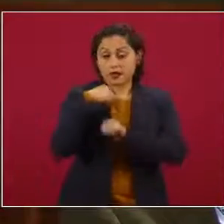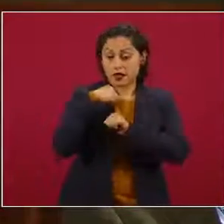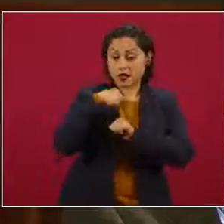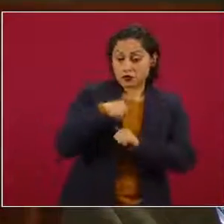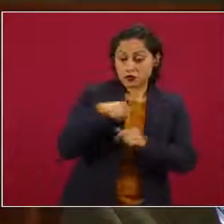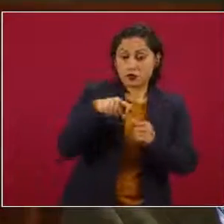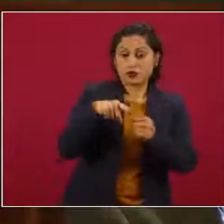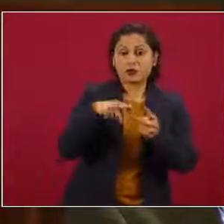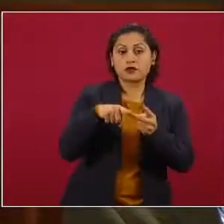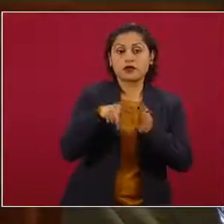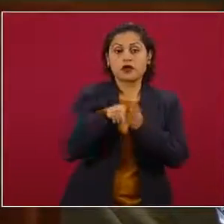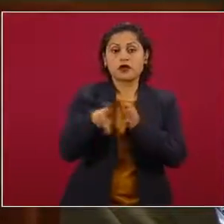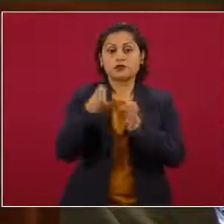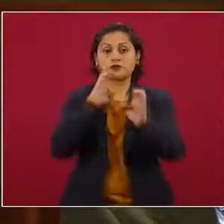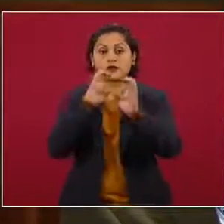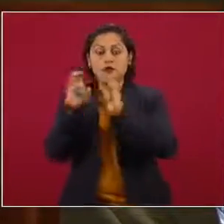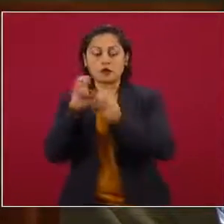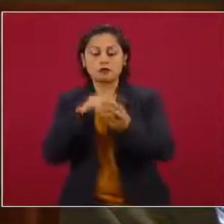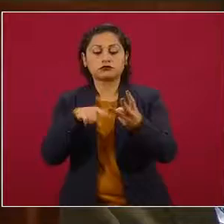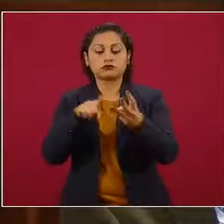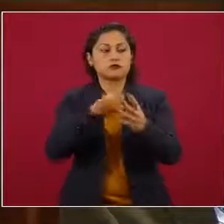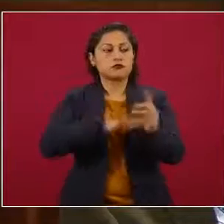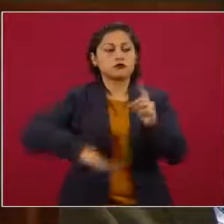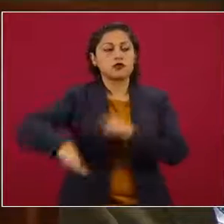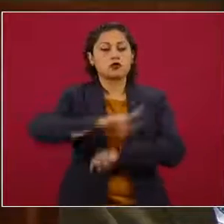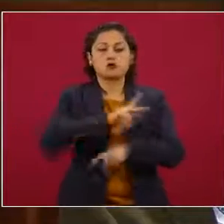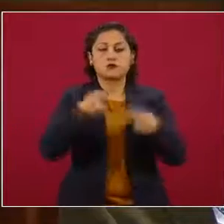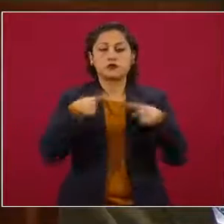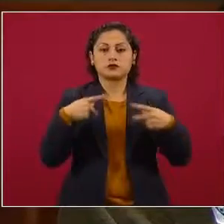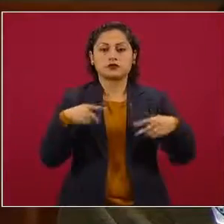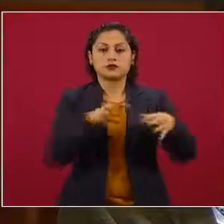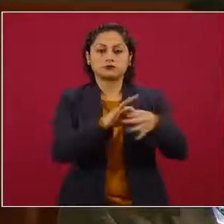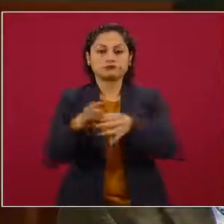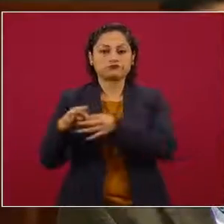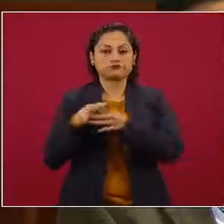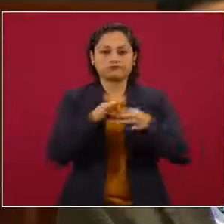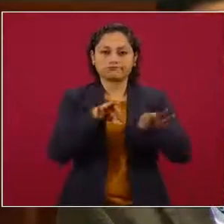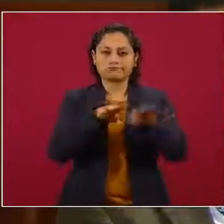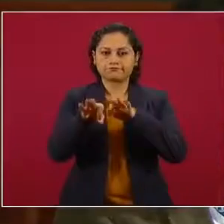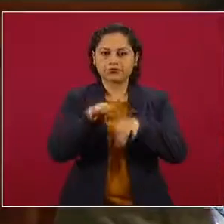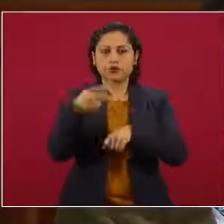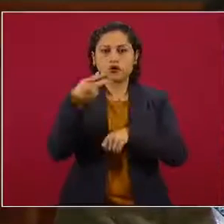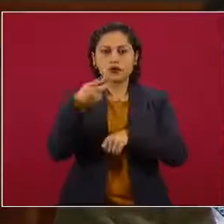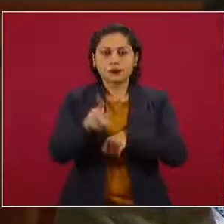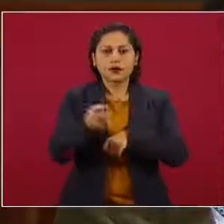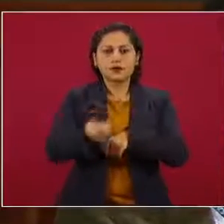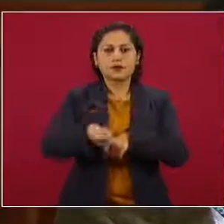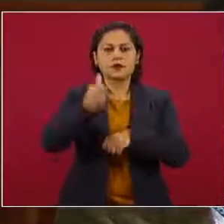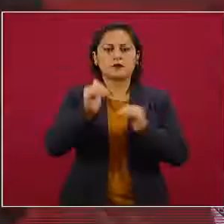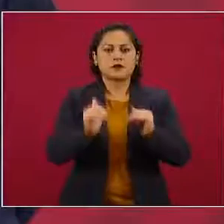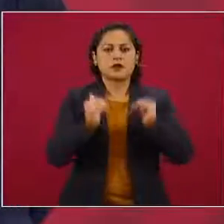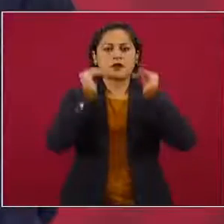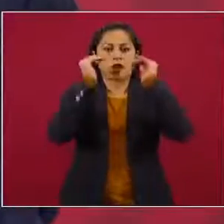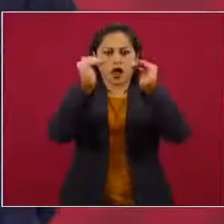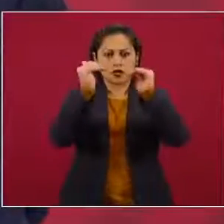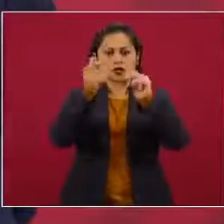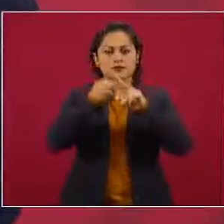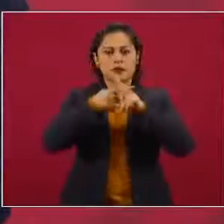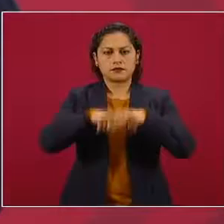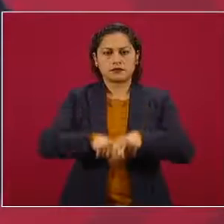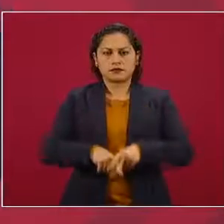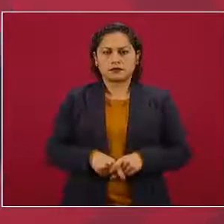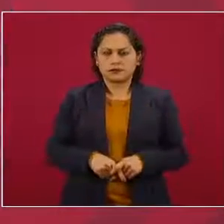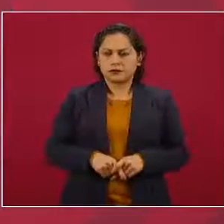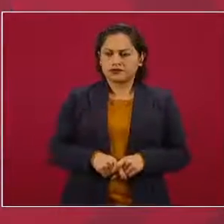medios de comunicación y claro que de la sociedad. Pero para esto empecemos de arriba. Sí, pero muchas ya gracias. Está elevado el